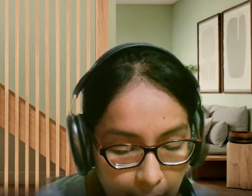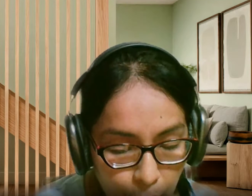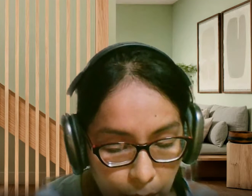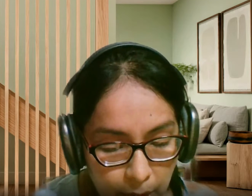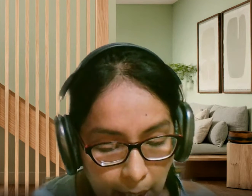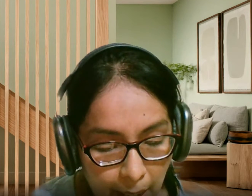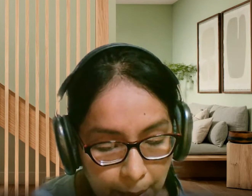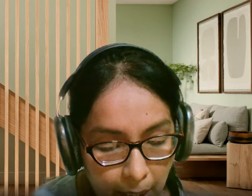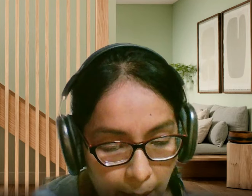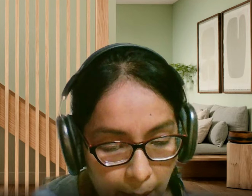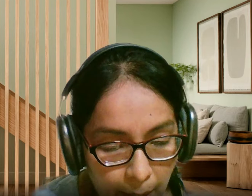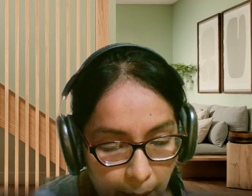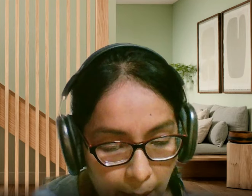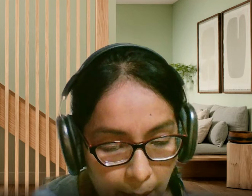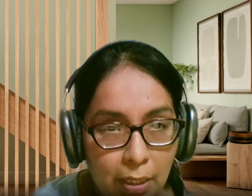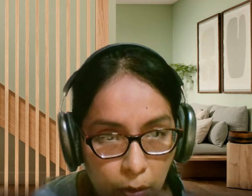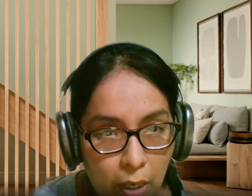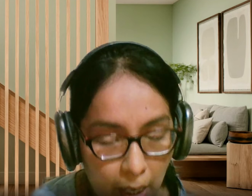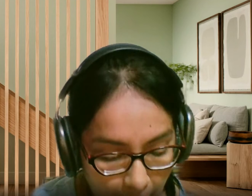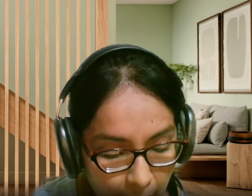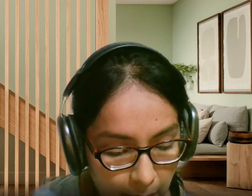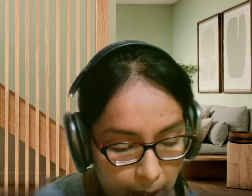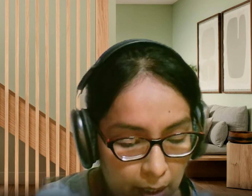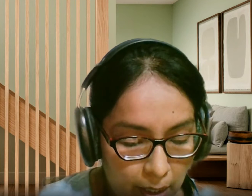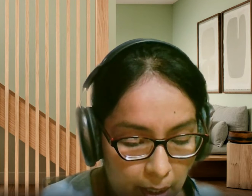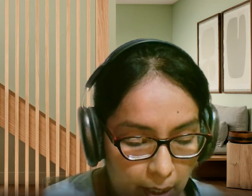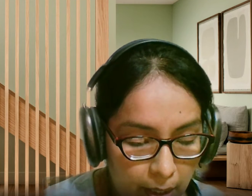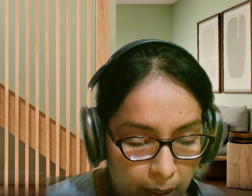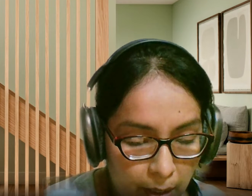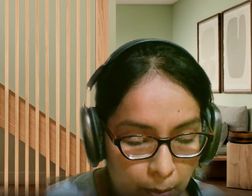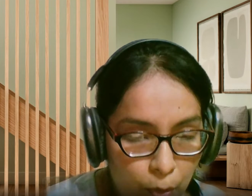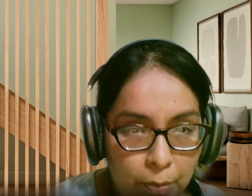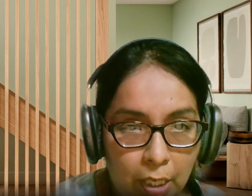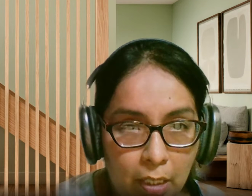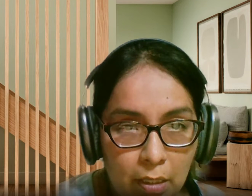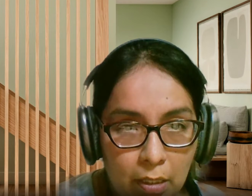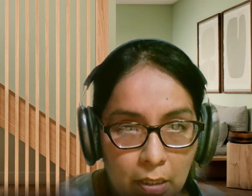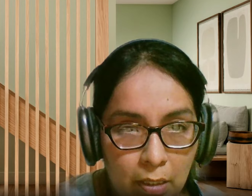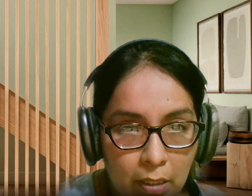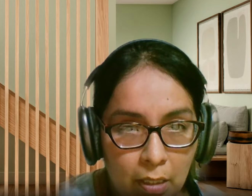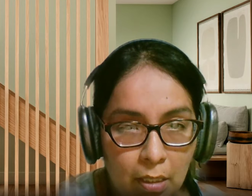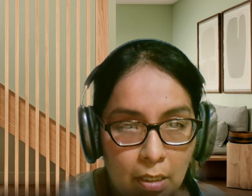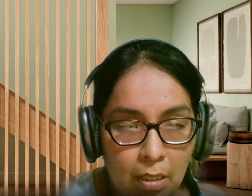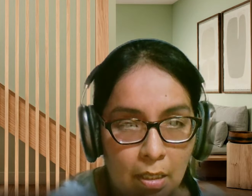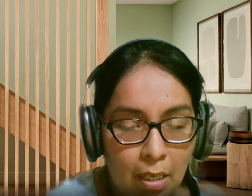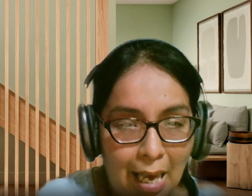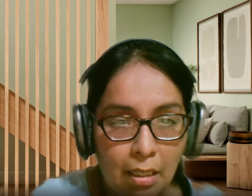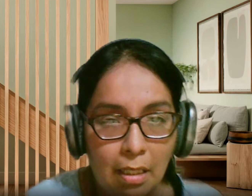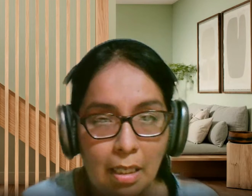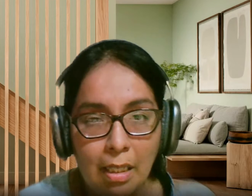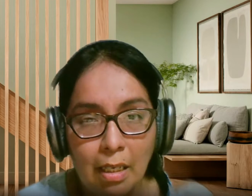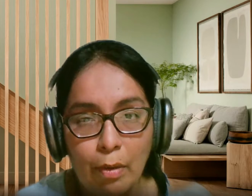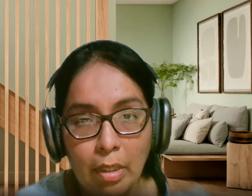Emergencia es cuando está la vida de la persona en peligro. Ajá, muy bien. Hay